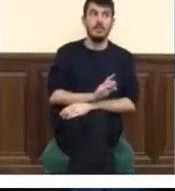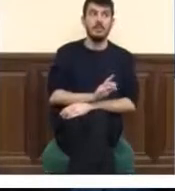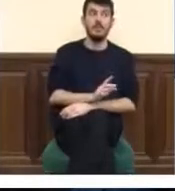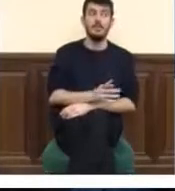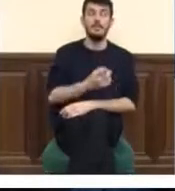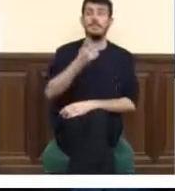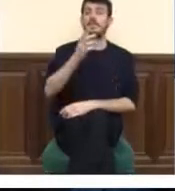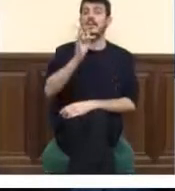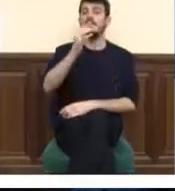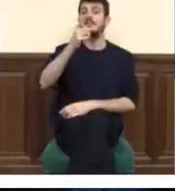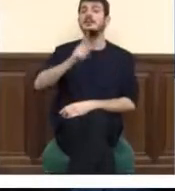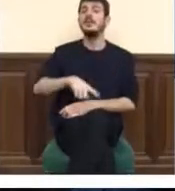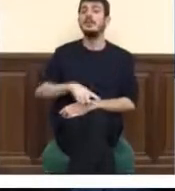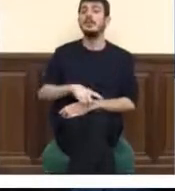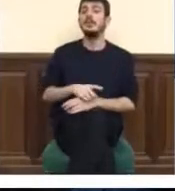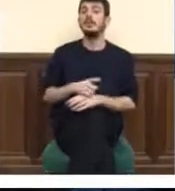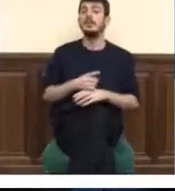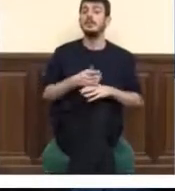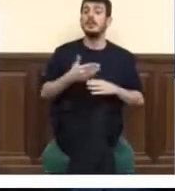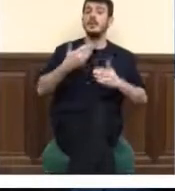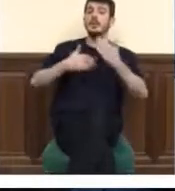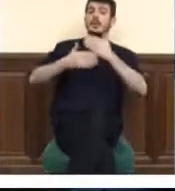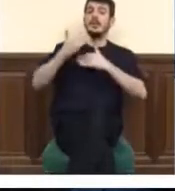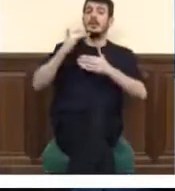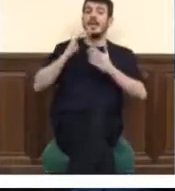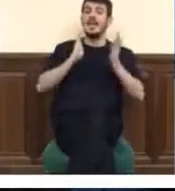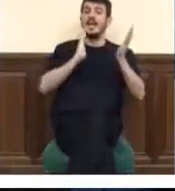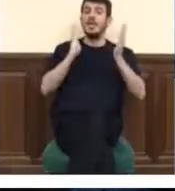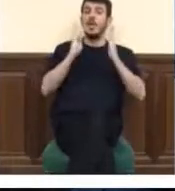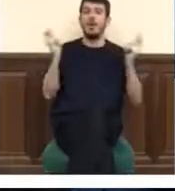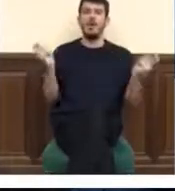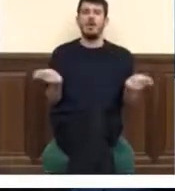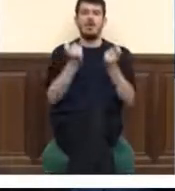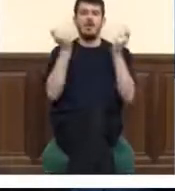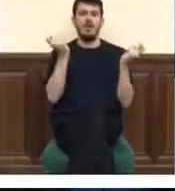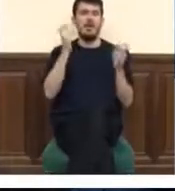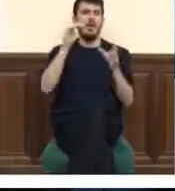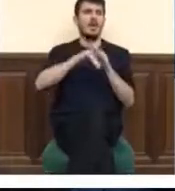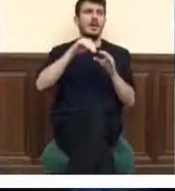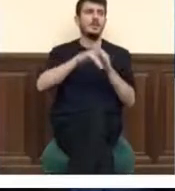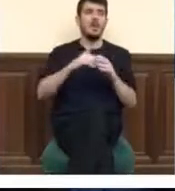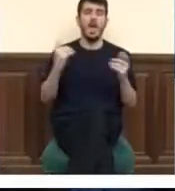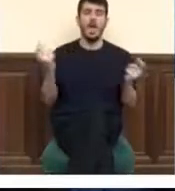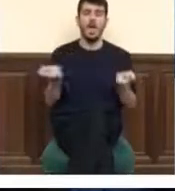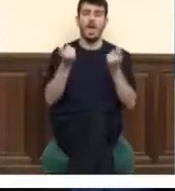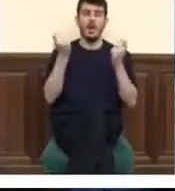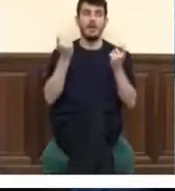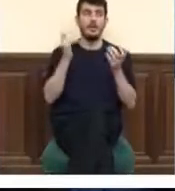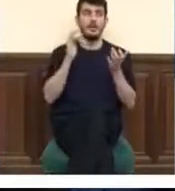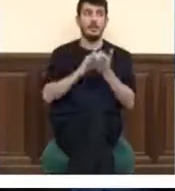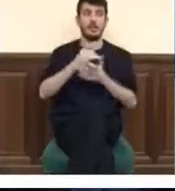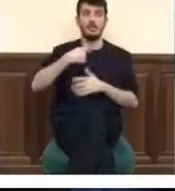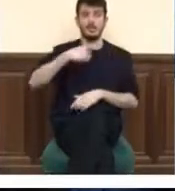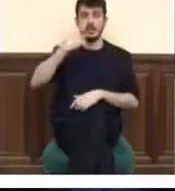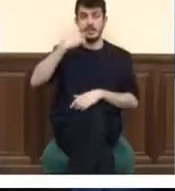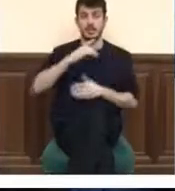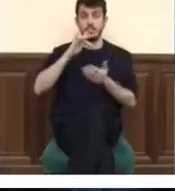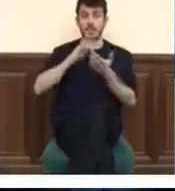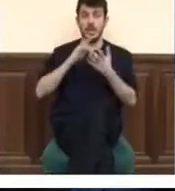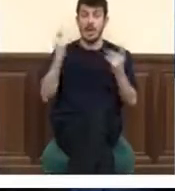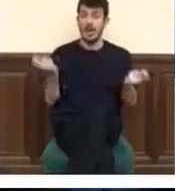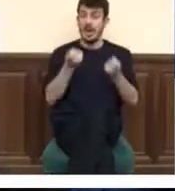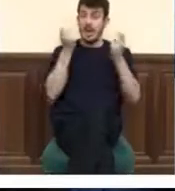en aquel momento pues estábamos en tiempos electorales cuando esto sucedía y ya sabemos lo que pasa en las instituciones cuando